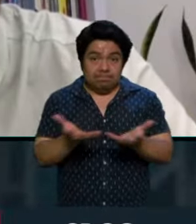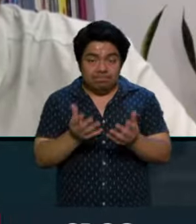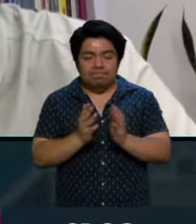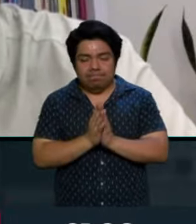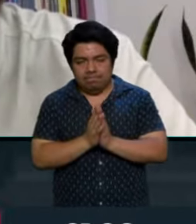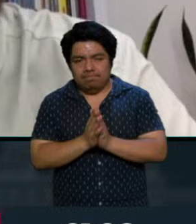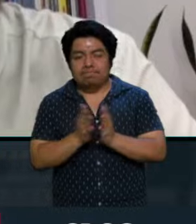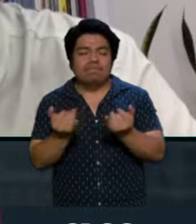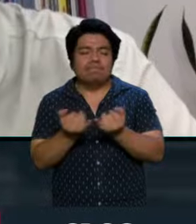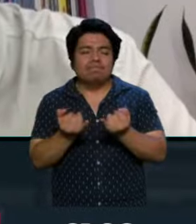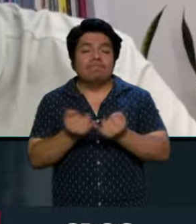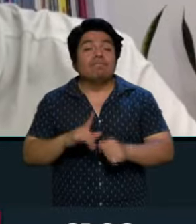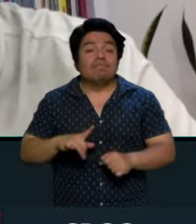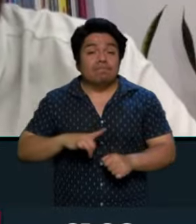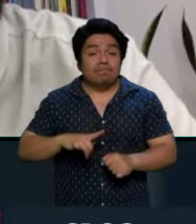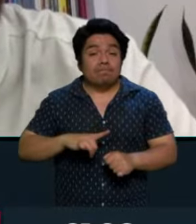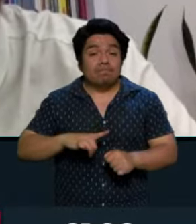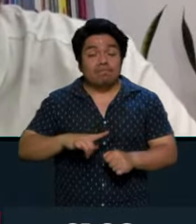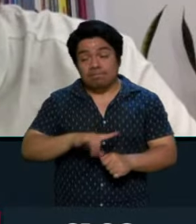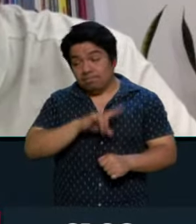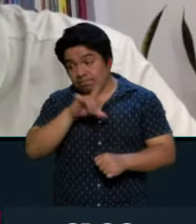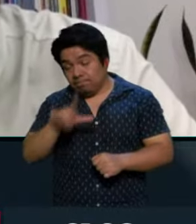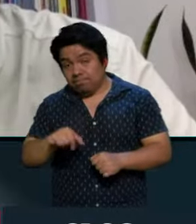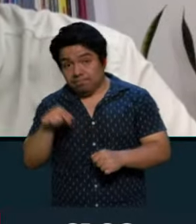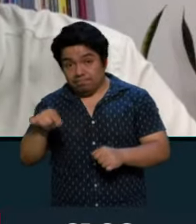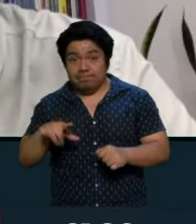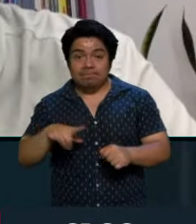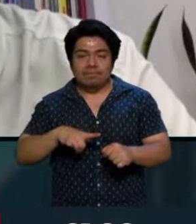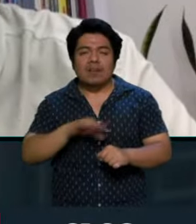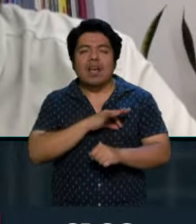áreas de gobierno, después de que el jefe de gobierno